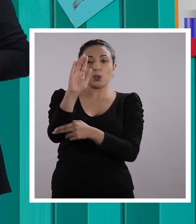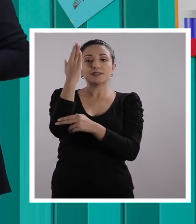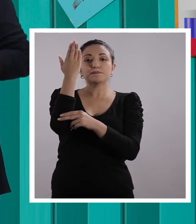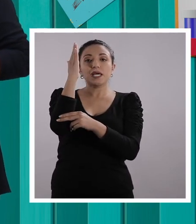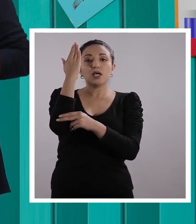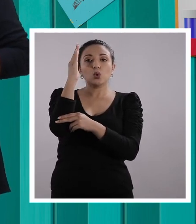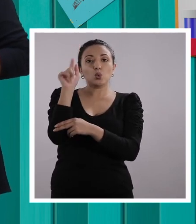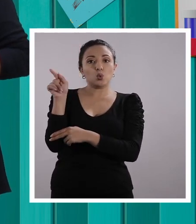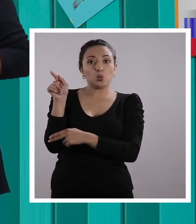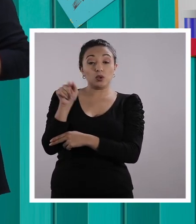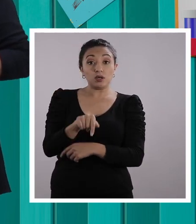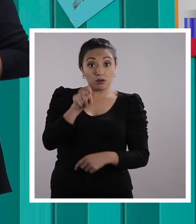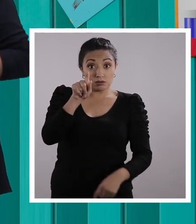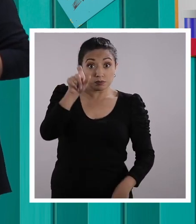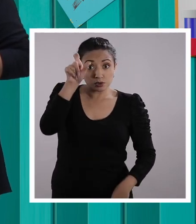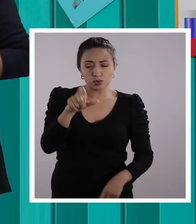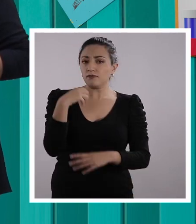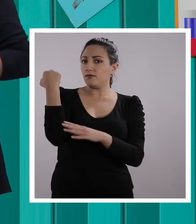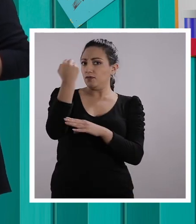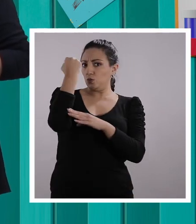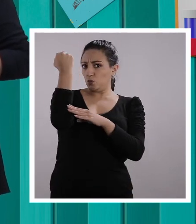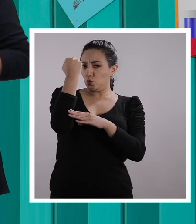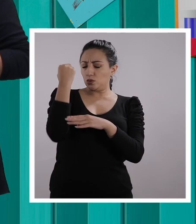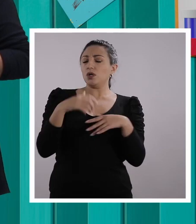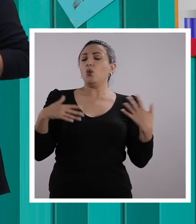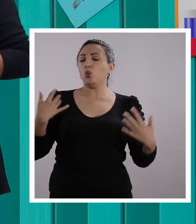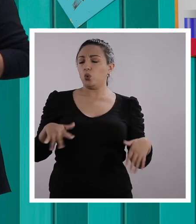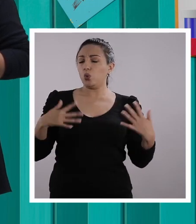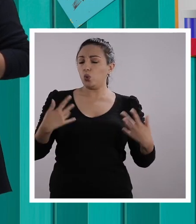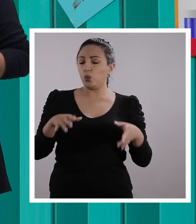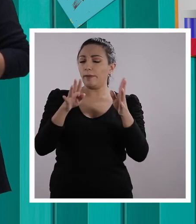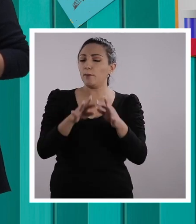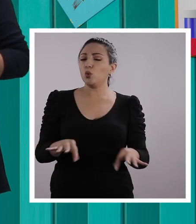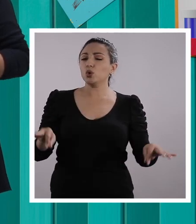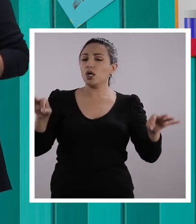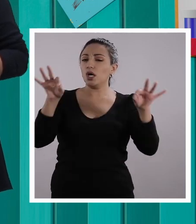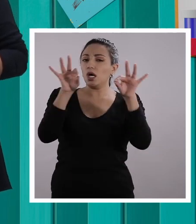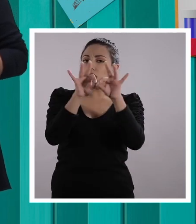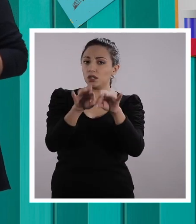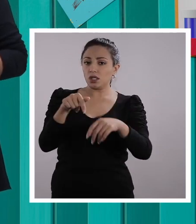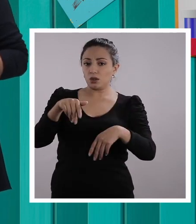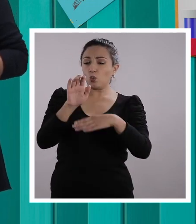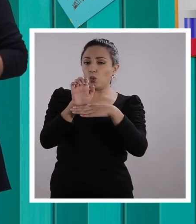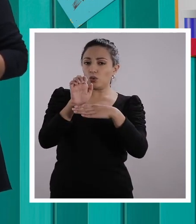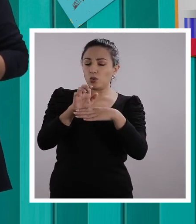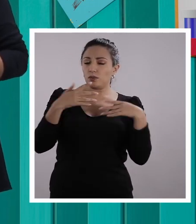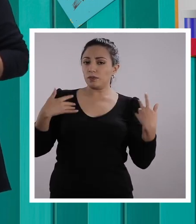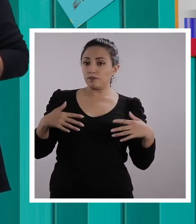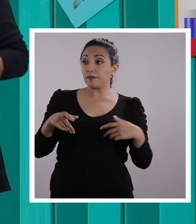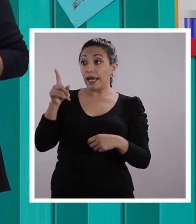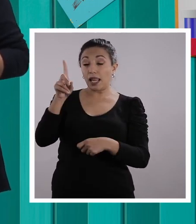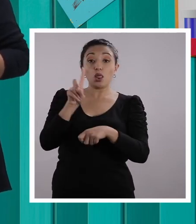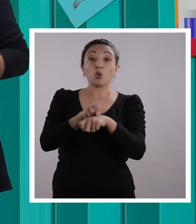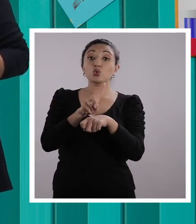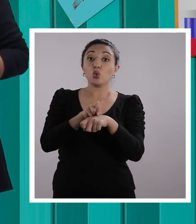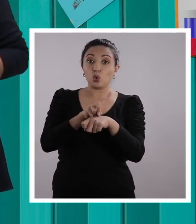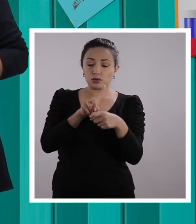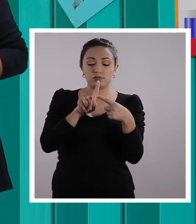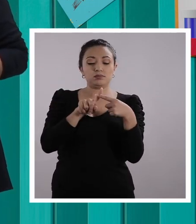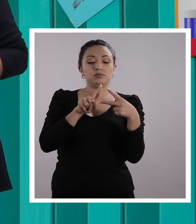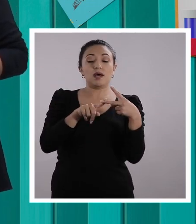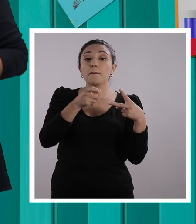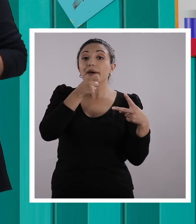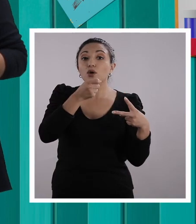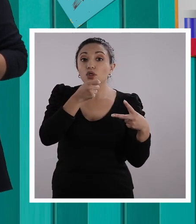él eugenio espejo fue un personaje muy grande en el ecuador muy reconocido porque fue